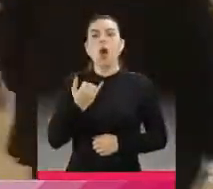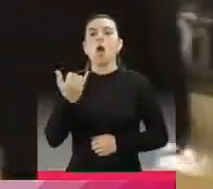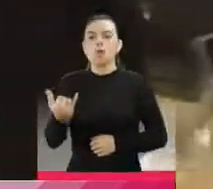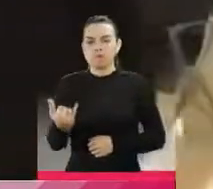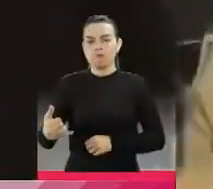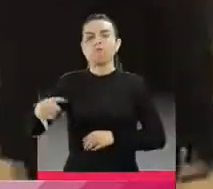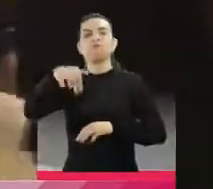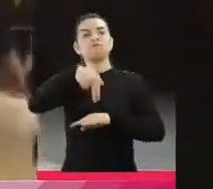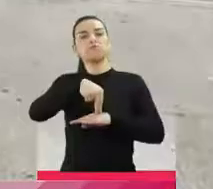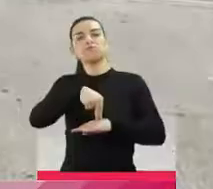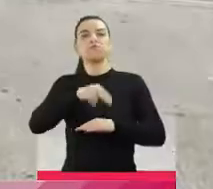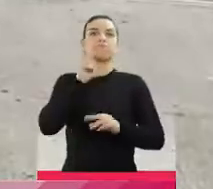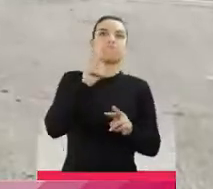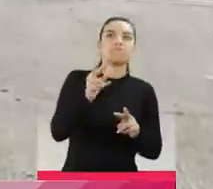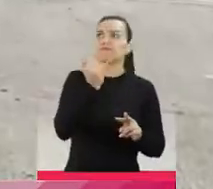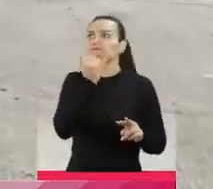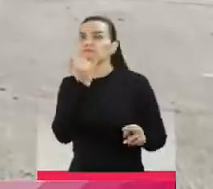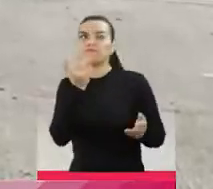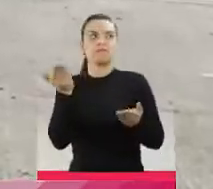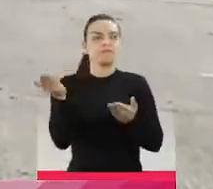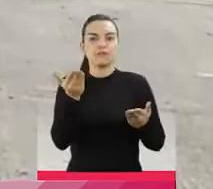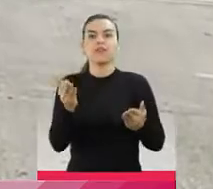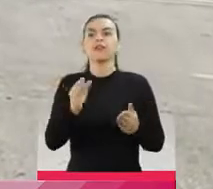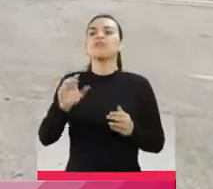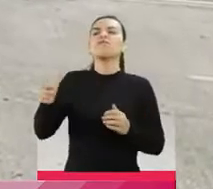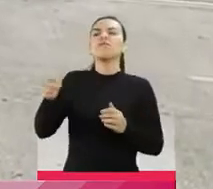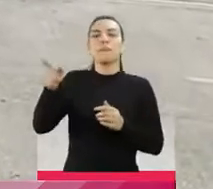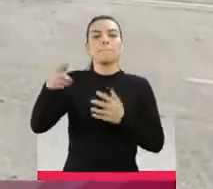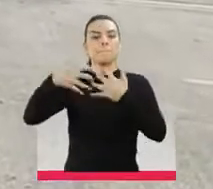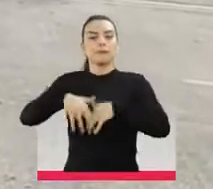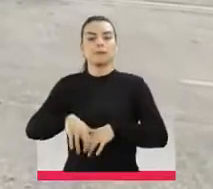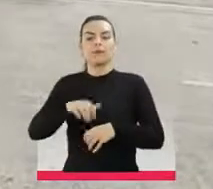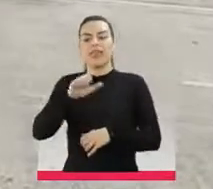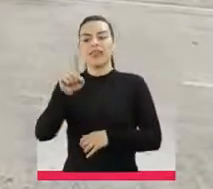las operaciones realizadas por la compañía EasyFly, encargada del transporte de viajeros.